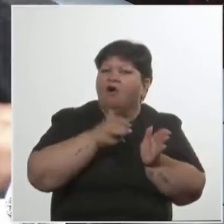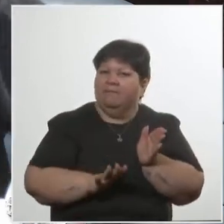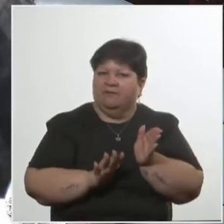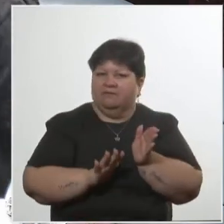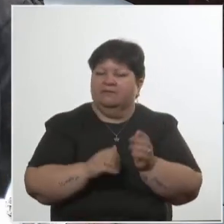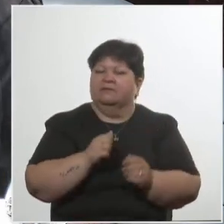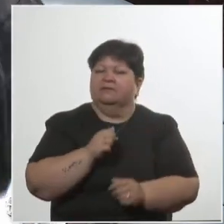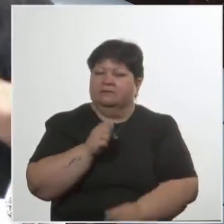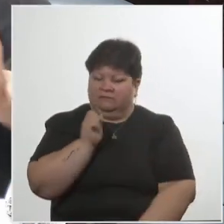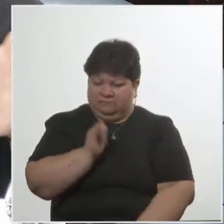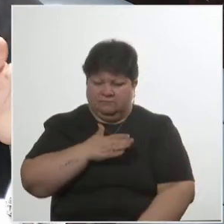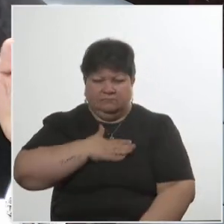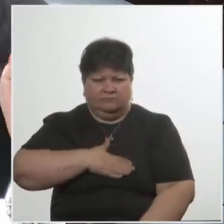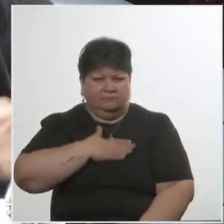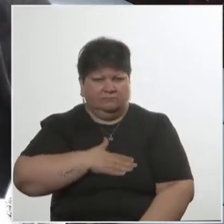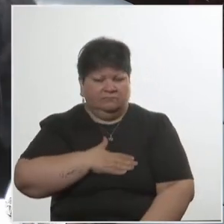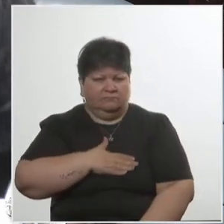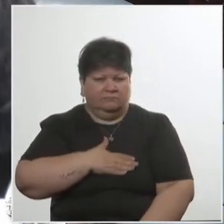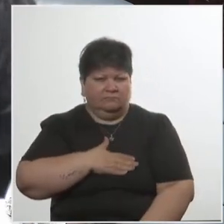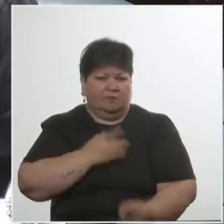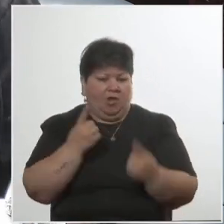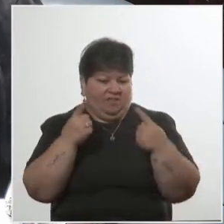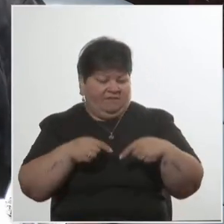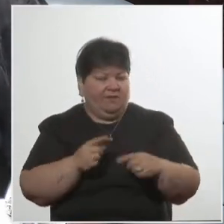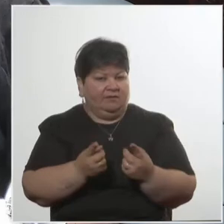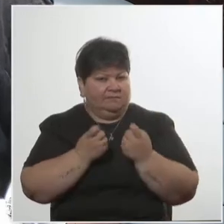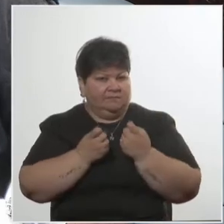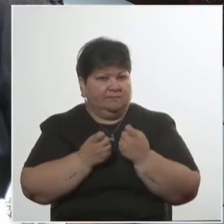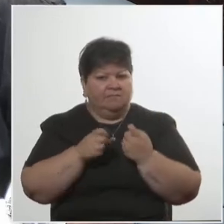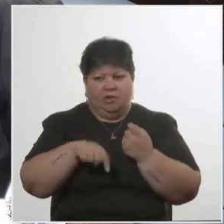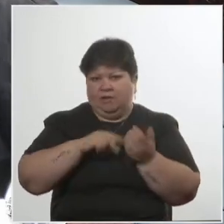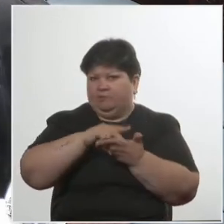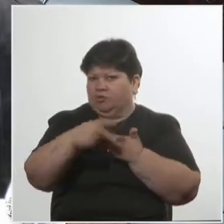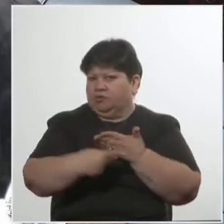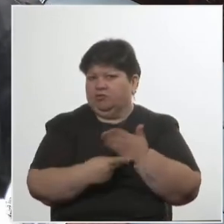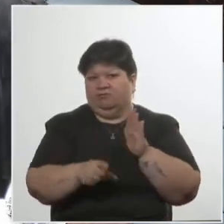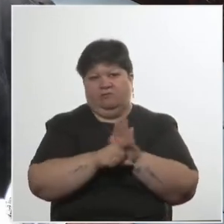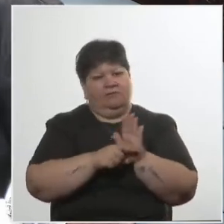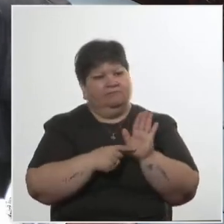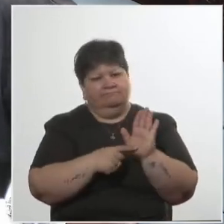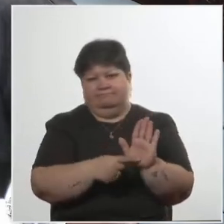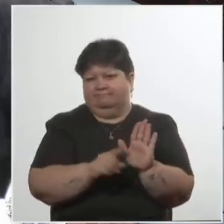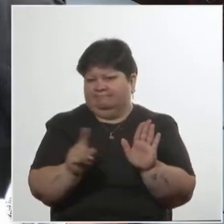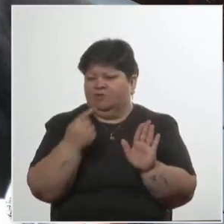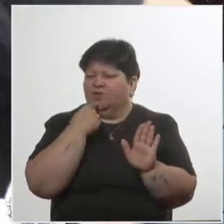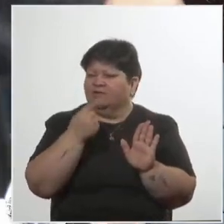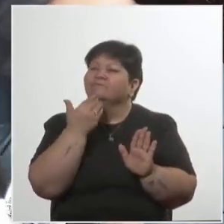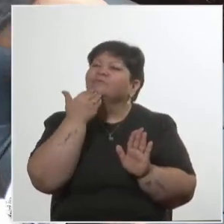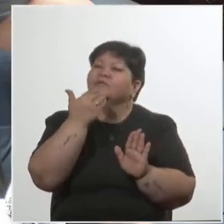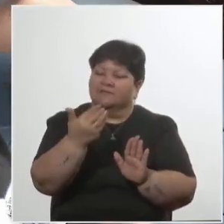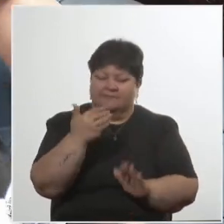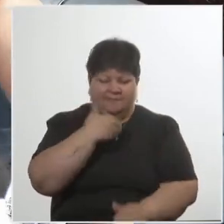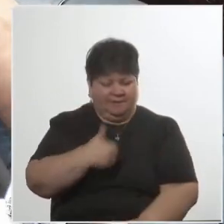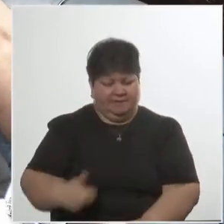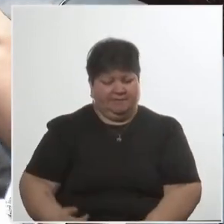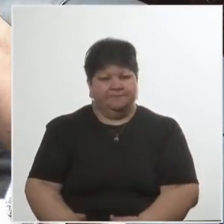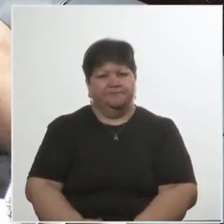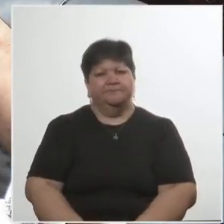no debemos ese debate pero claramente No no es lo que este proyecto de ley coloca arriba de la mesa Gracias presidente